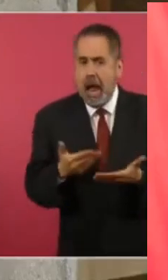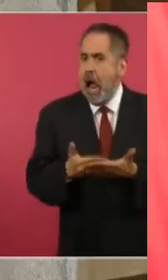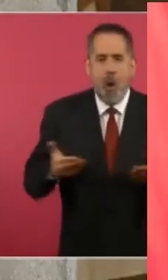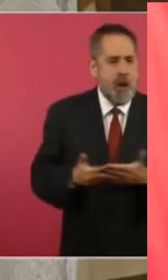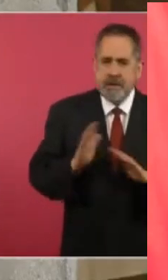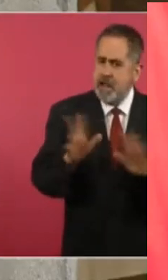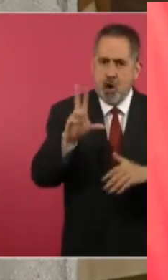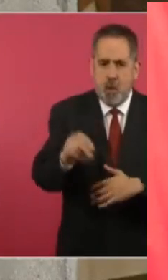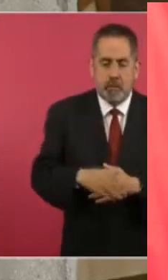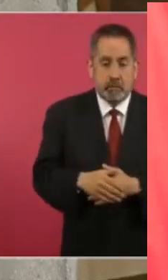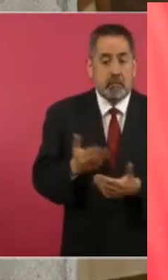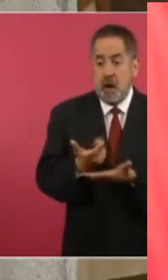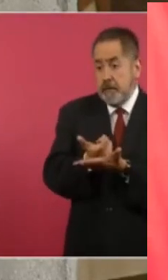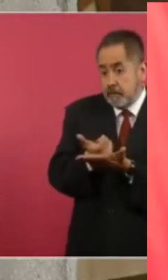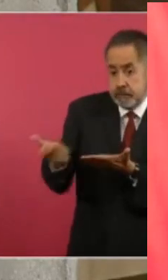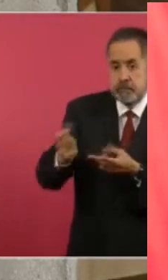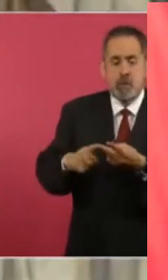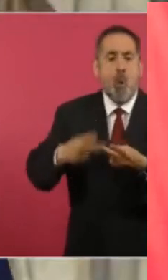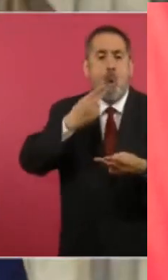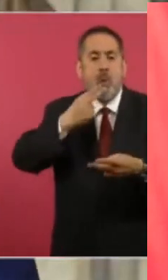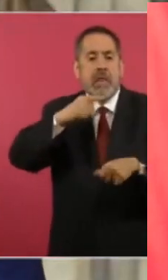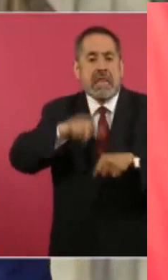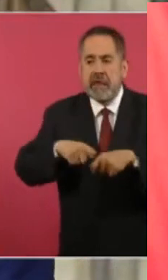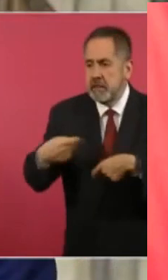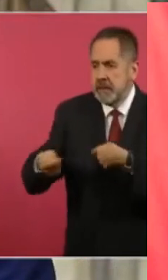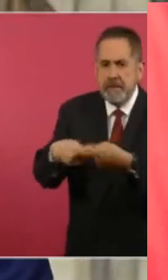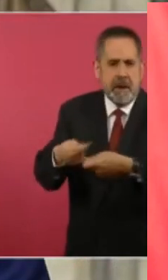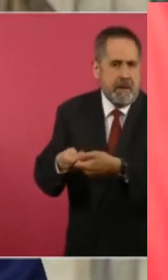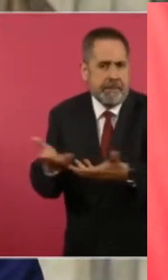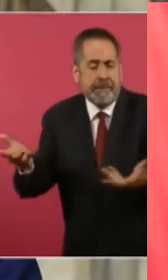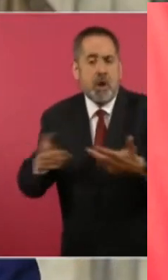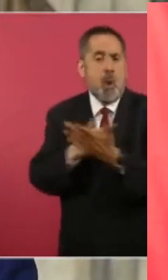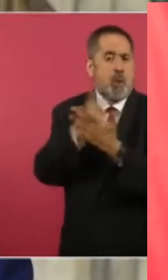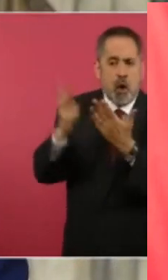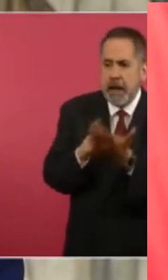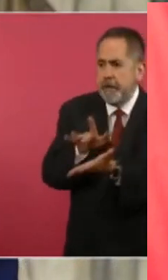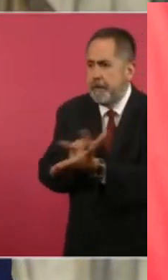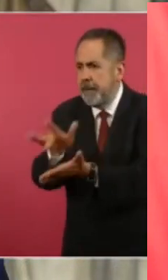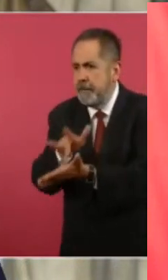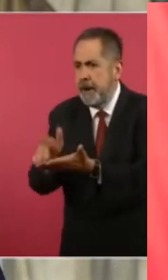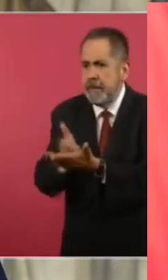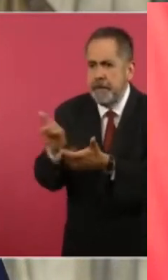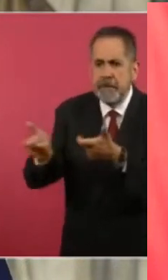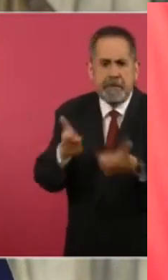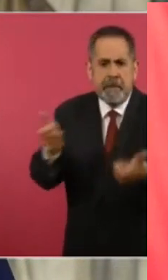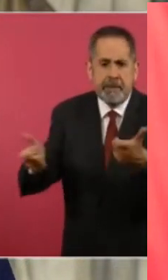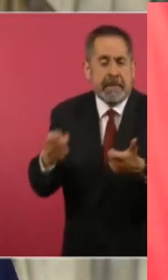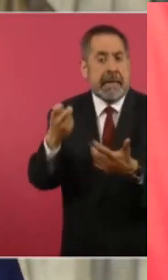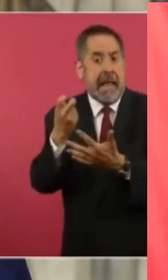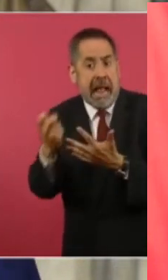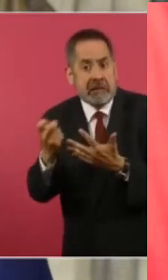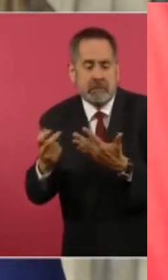salario, el reparto de utilidades y los programas para el bienestar se han convertido en